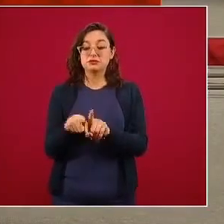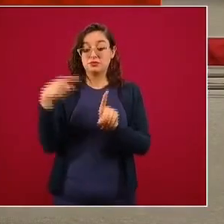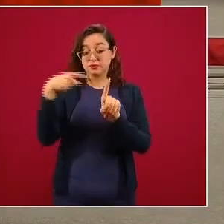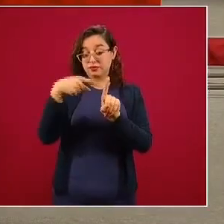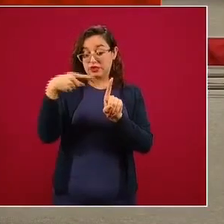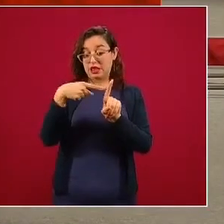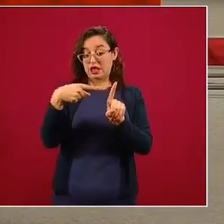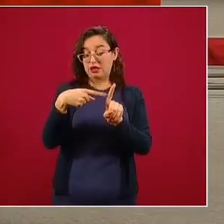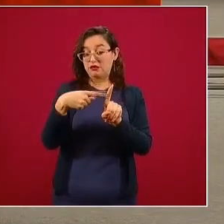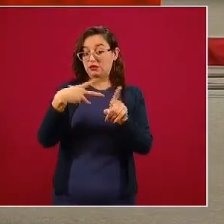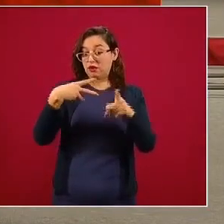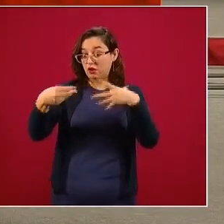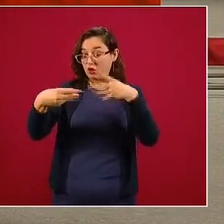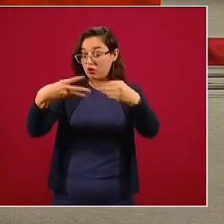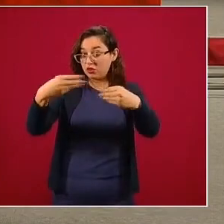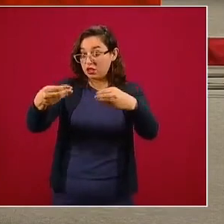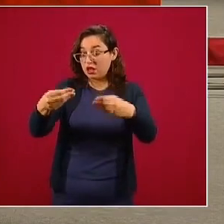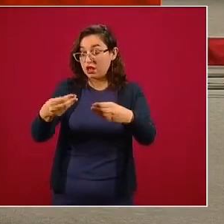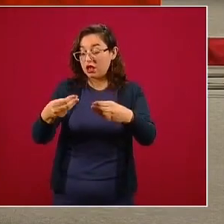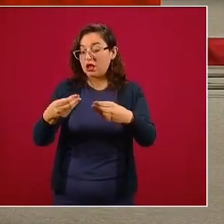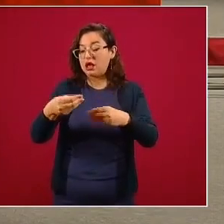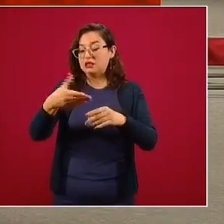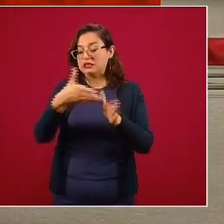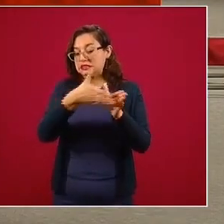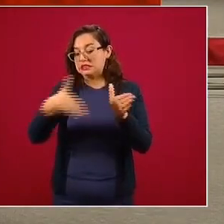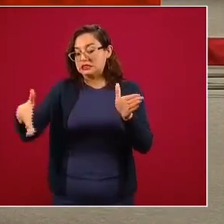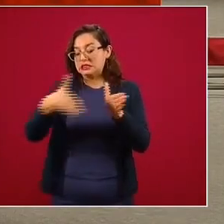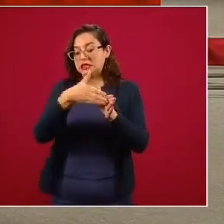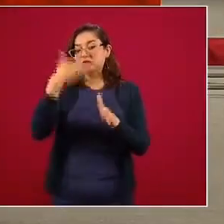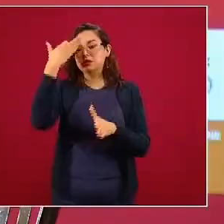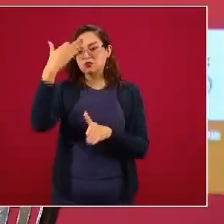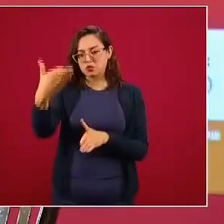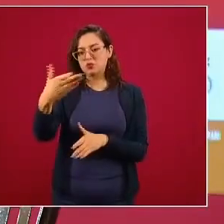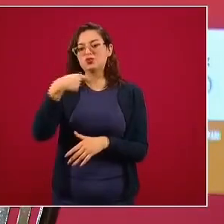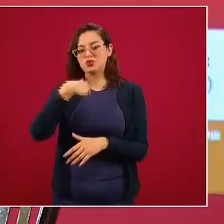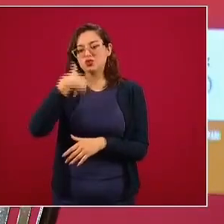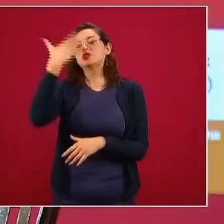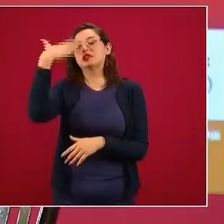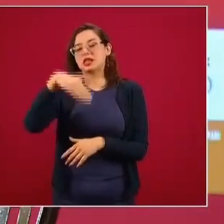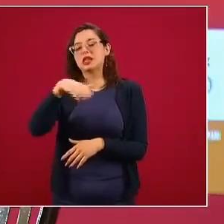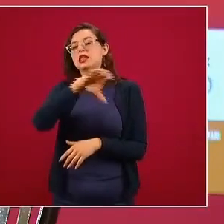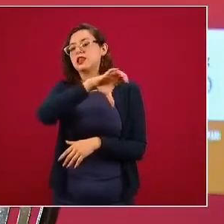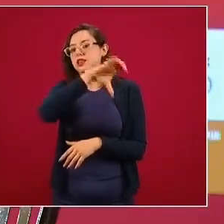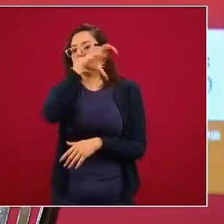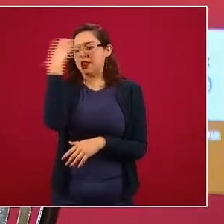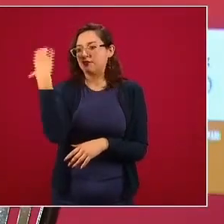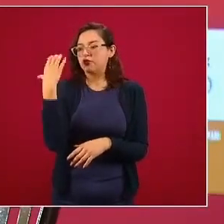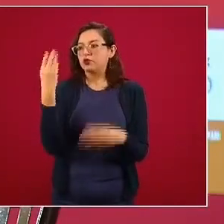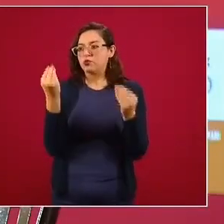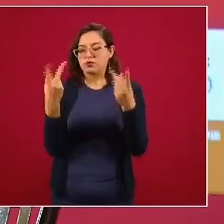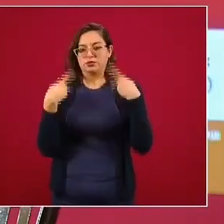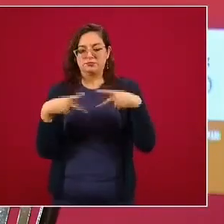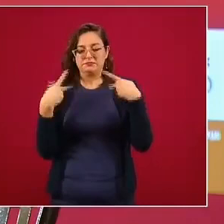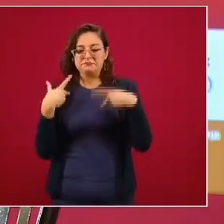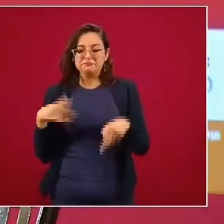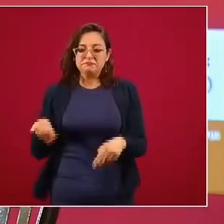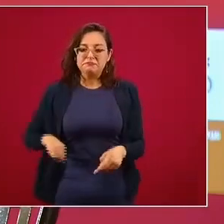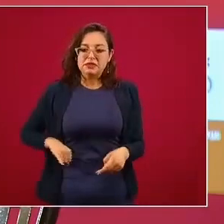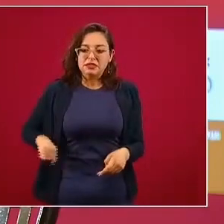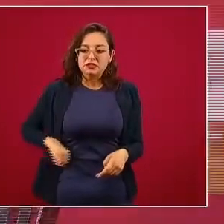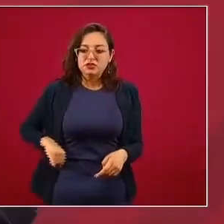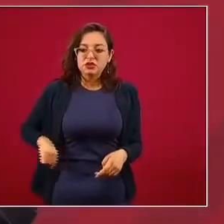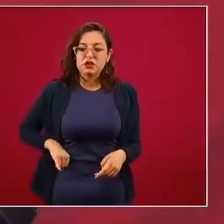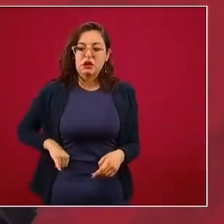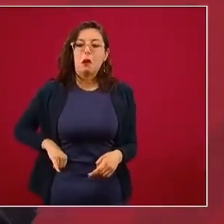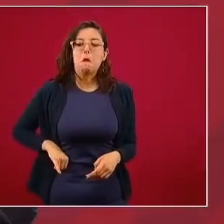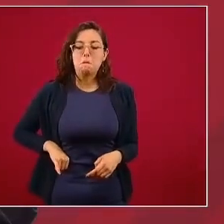caso contagiante. Aunque la foto es llamativa y veo que ha causado interés, lo cual me parece